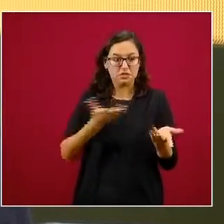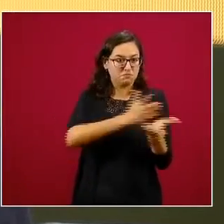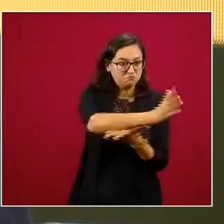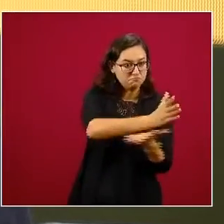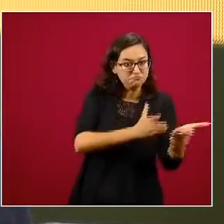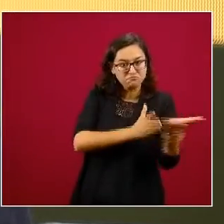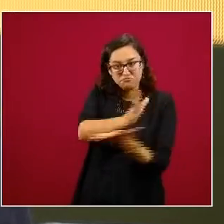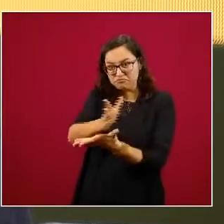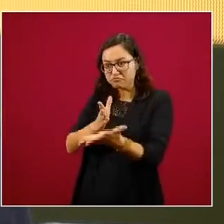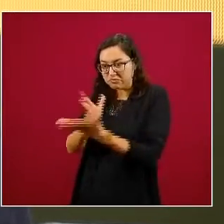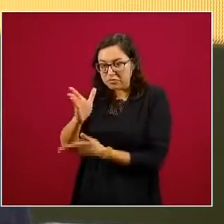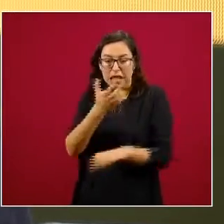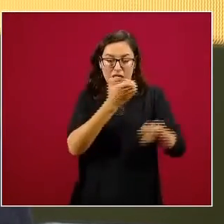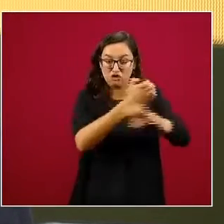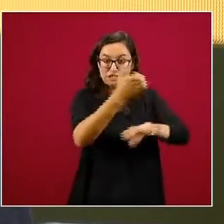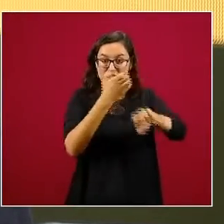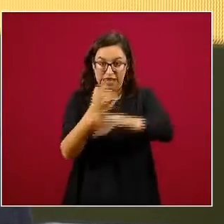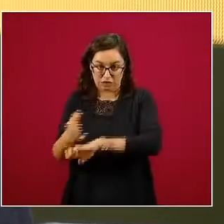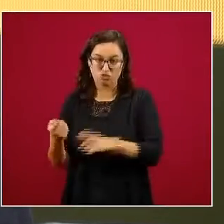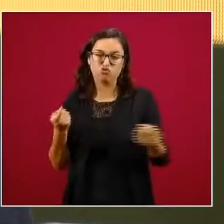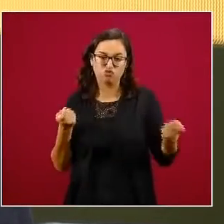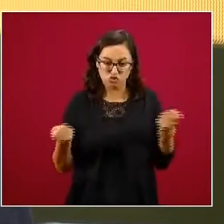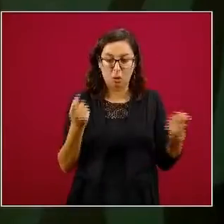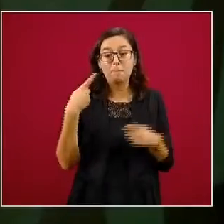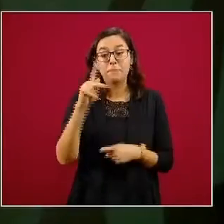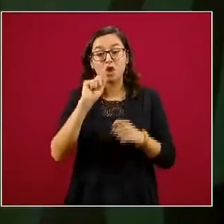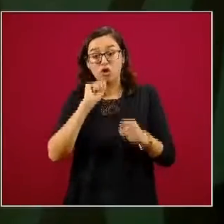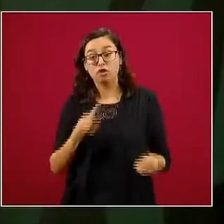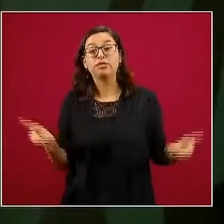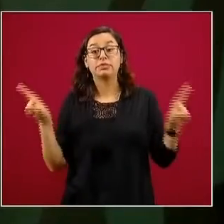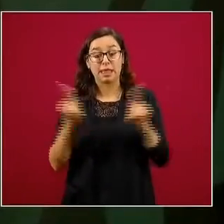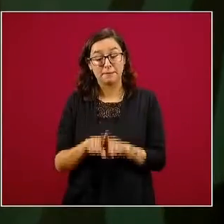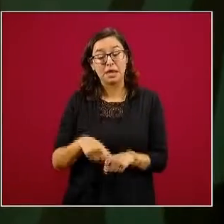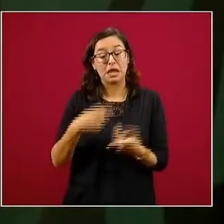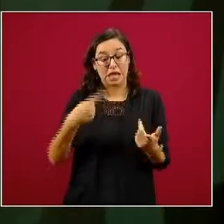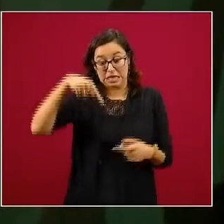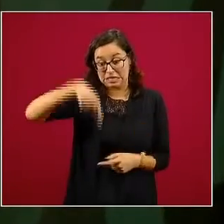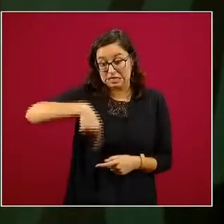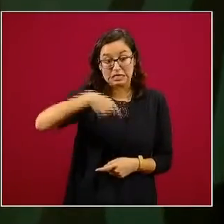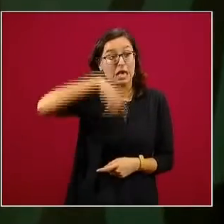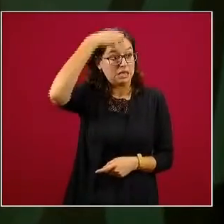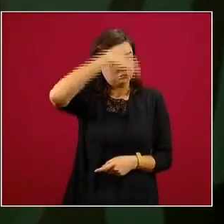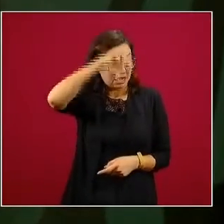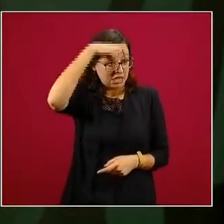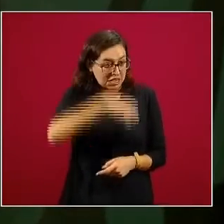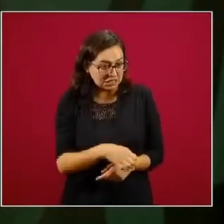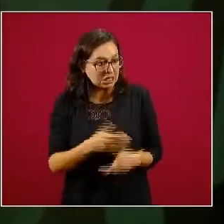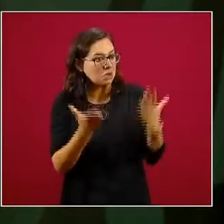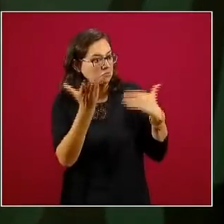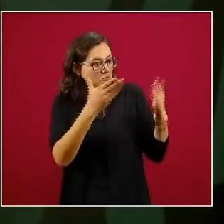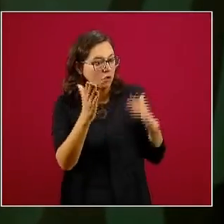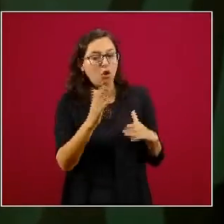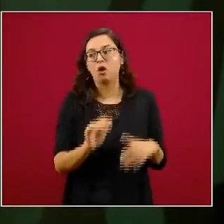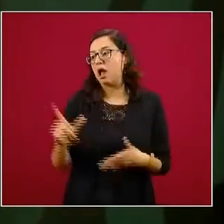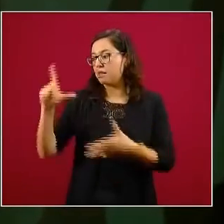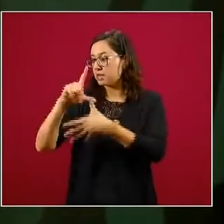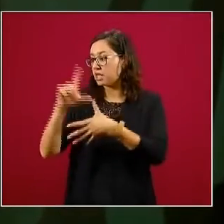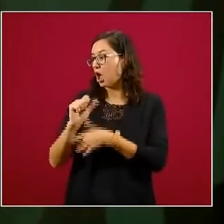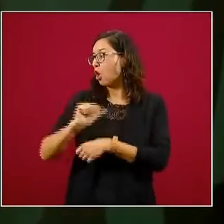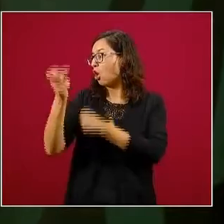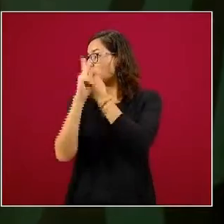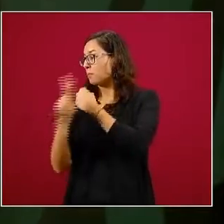de la importancia de esta estrategia es su capacidad para articular la implantación de la transformación del sistema de